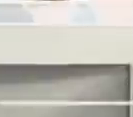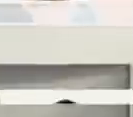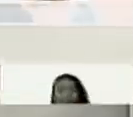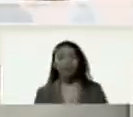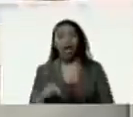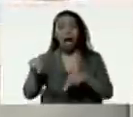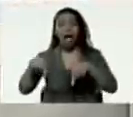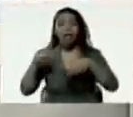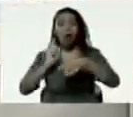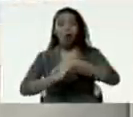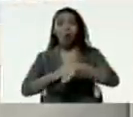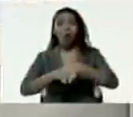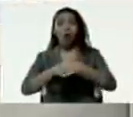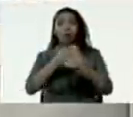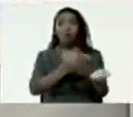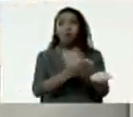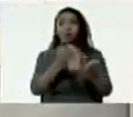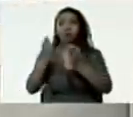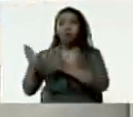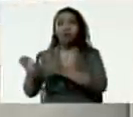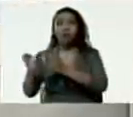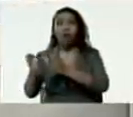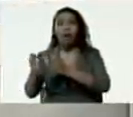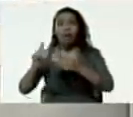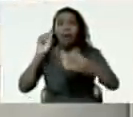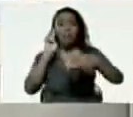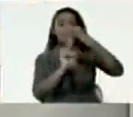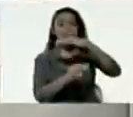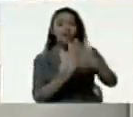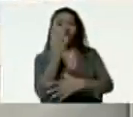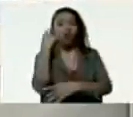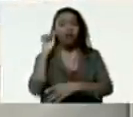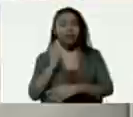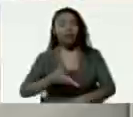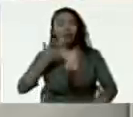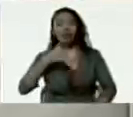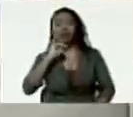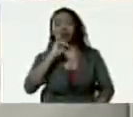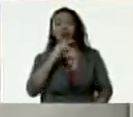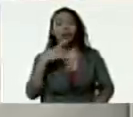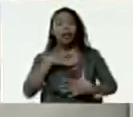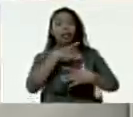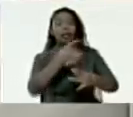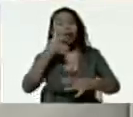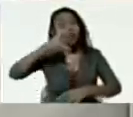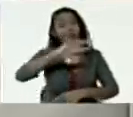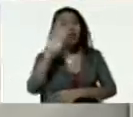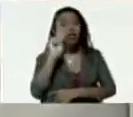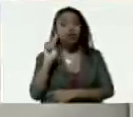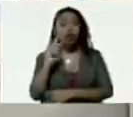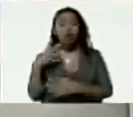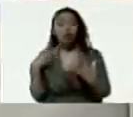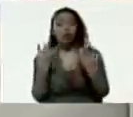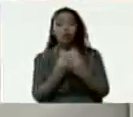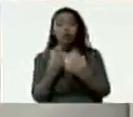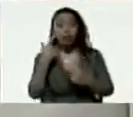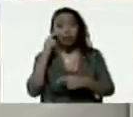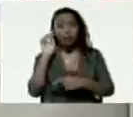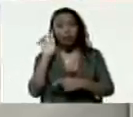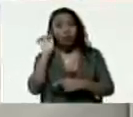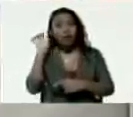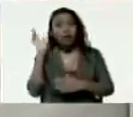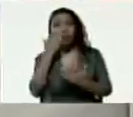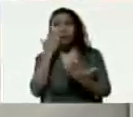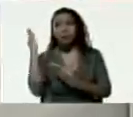Bien, a esta hora nos trasladamos al Palacio de Miraflores. Se genera importante información de interés para el pueblo venezolano. Nuestra compañera María Jiménez